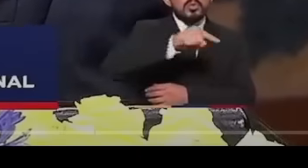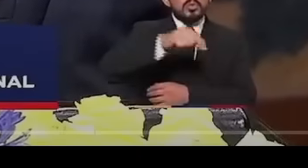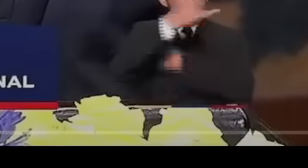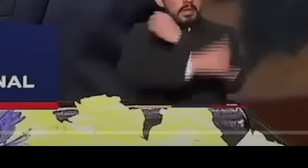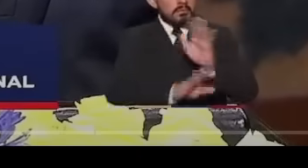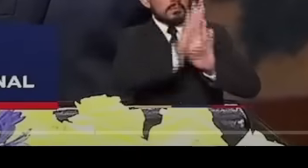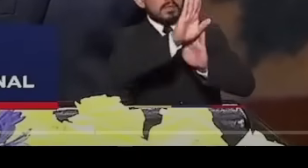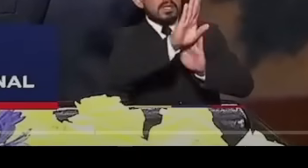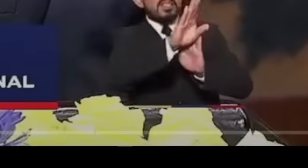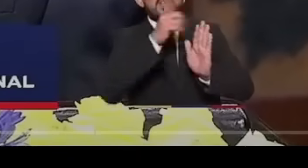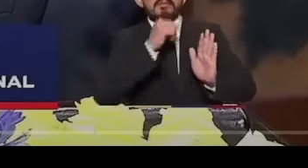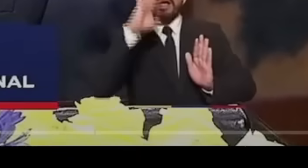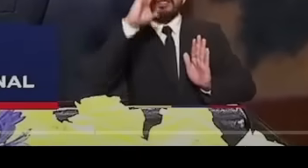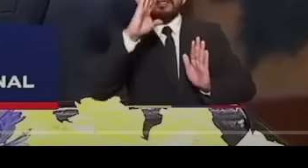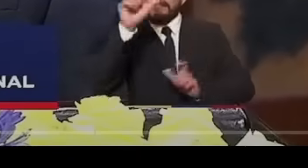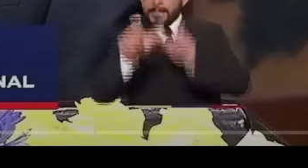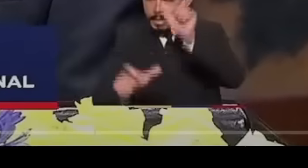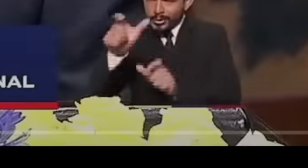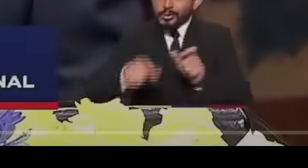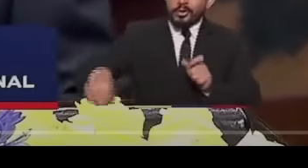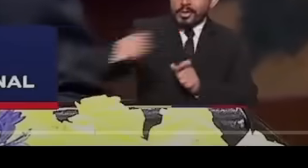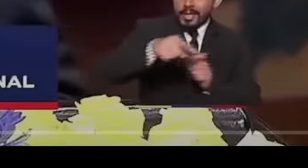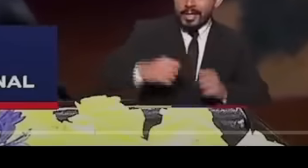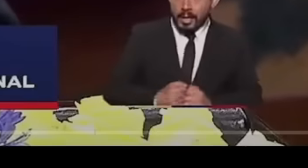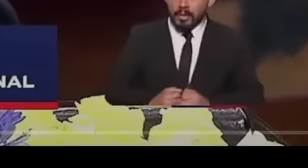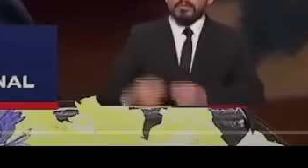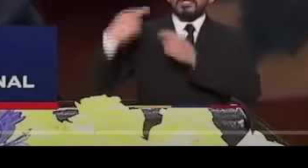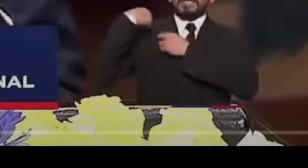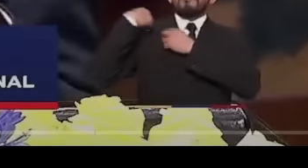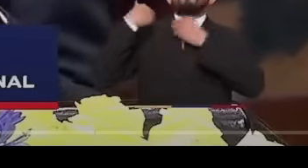componen. Y es responsabilidad de quienes ocupamos